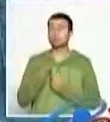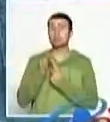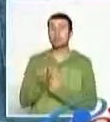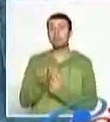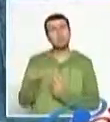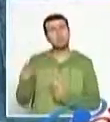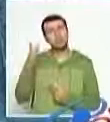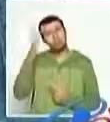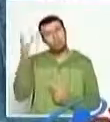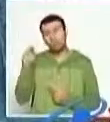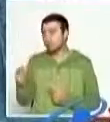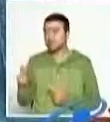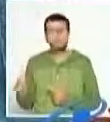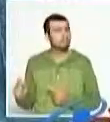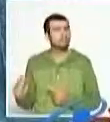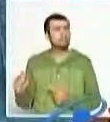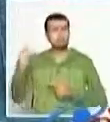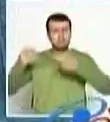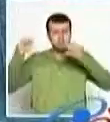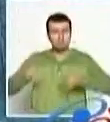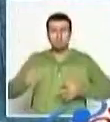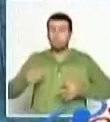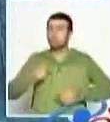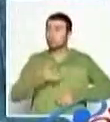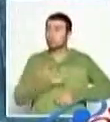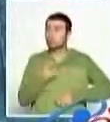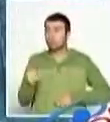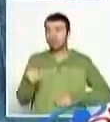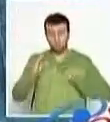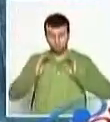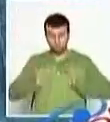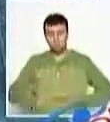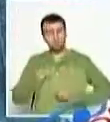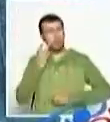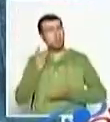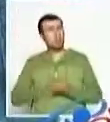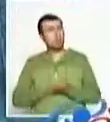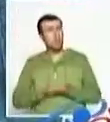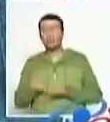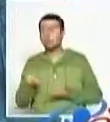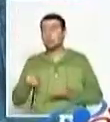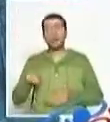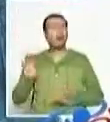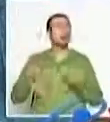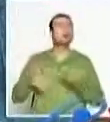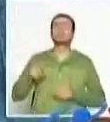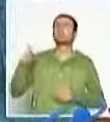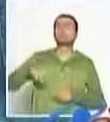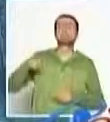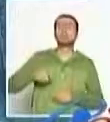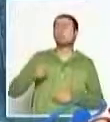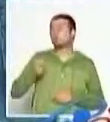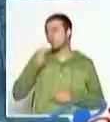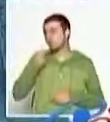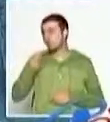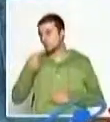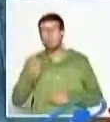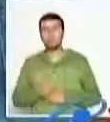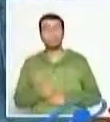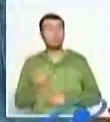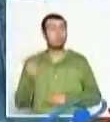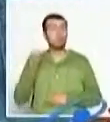el primer paso. Nosotros, para desintoxicar el organismo, a veces no necesitamos los medicamentos. Una simple dieta,